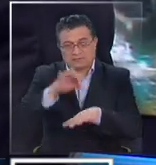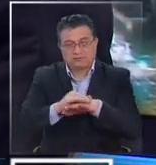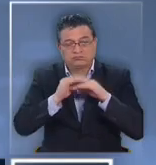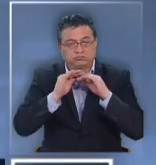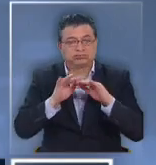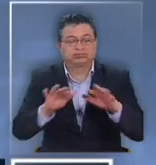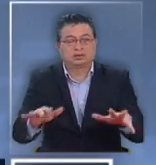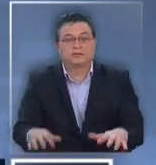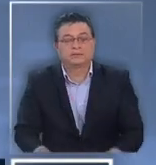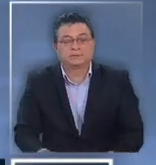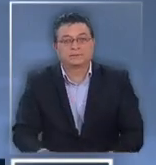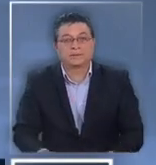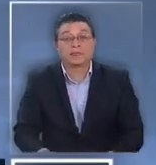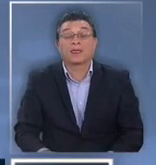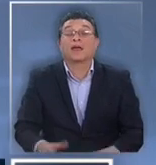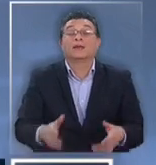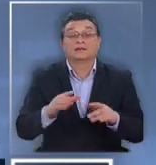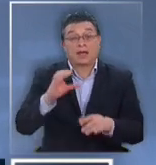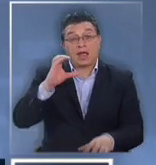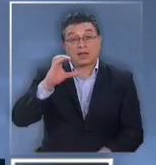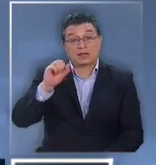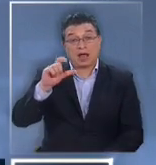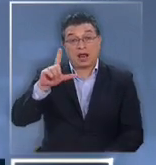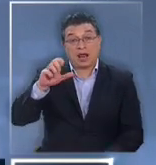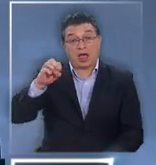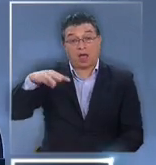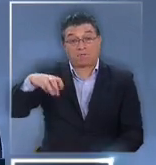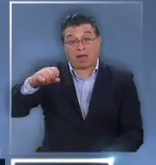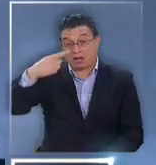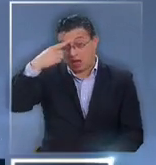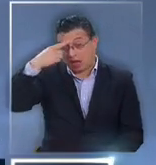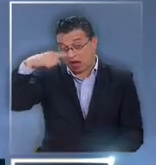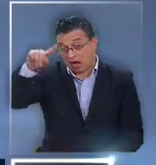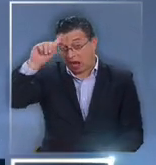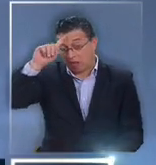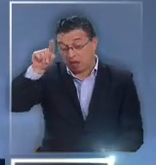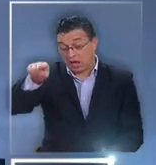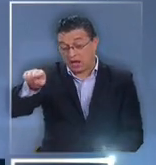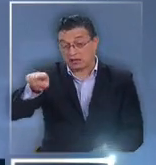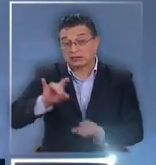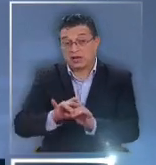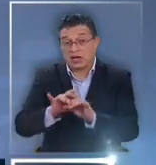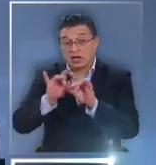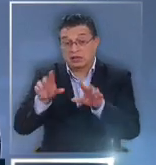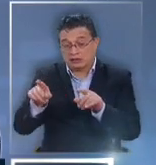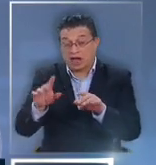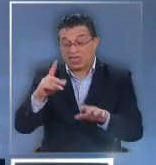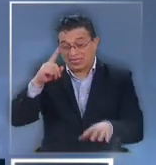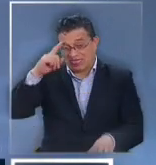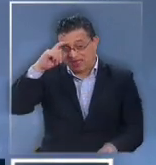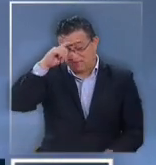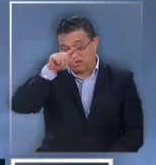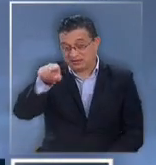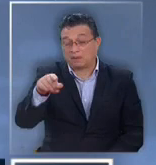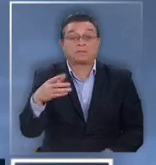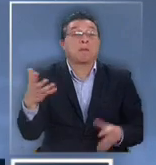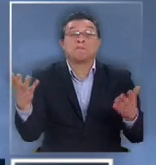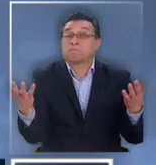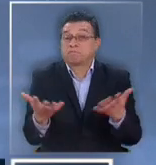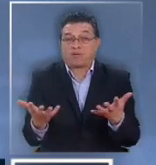pandemia el caso de calama es un caso especialmente complejo y es por